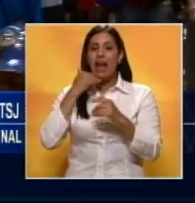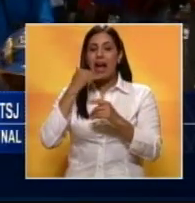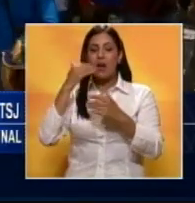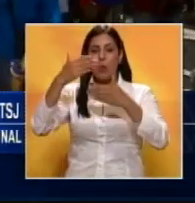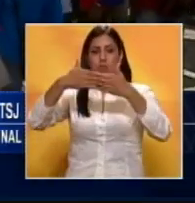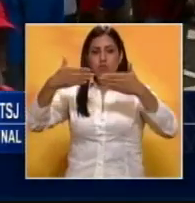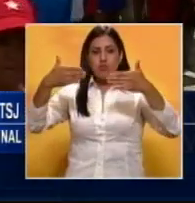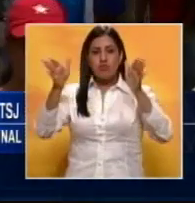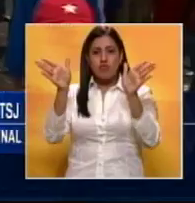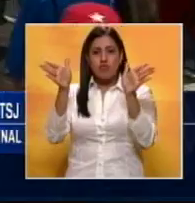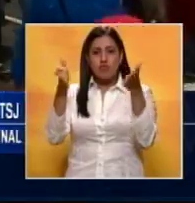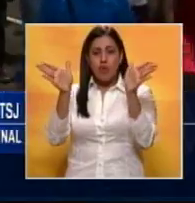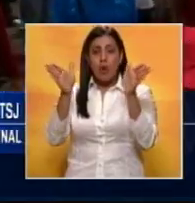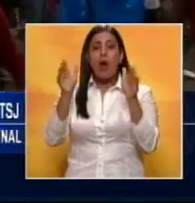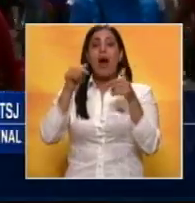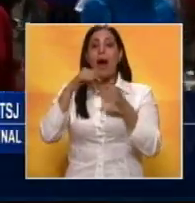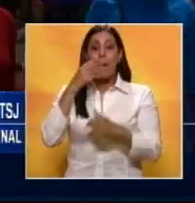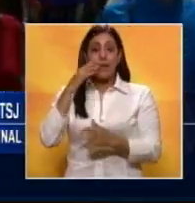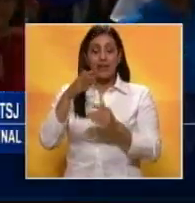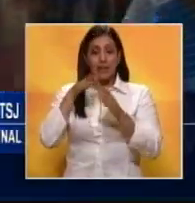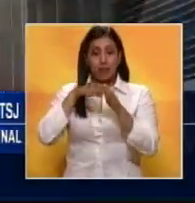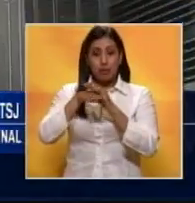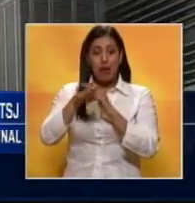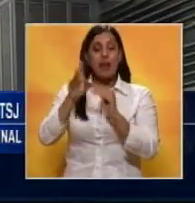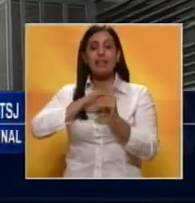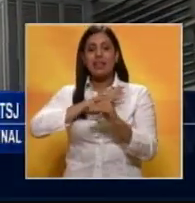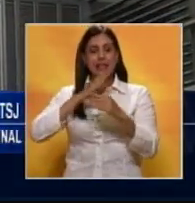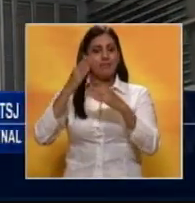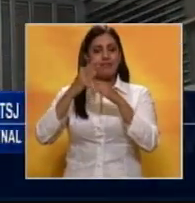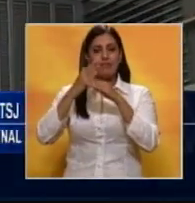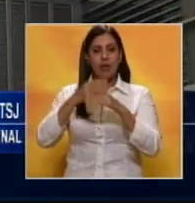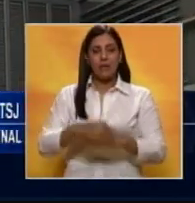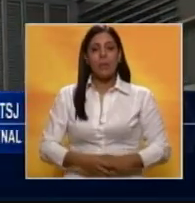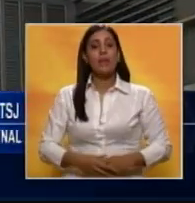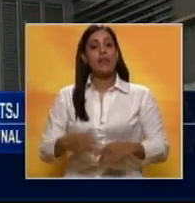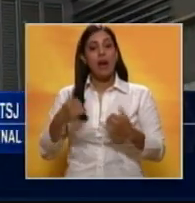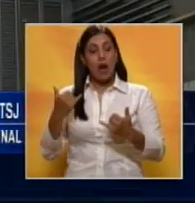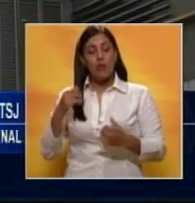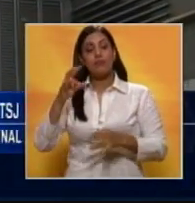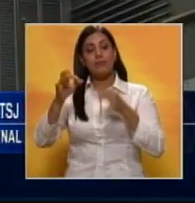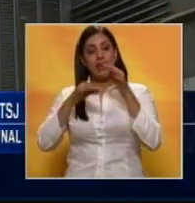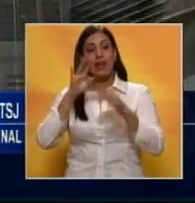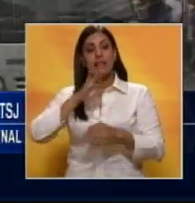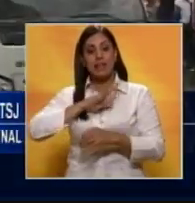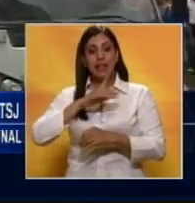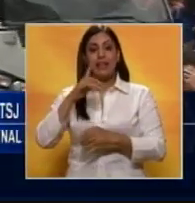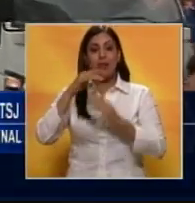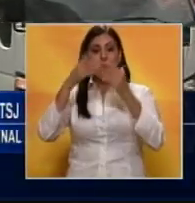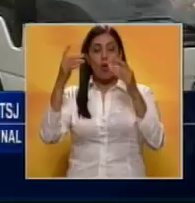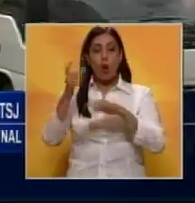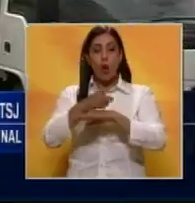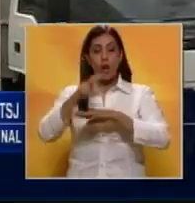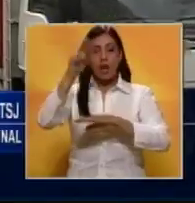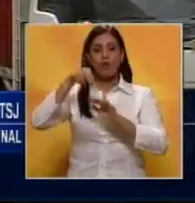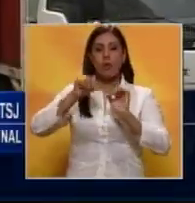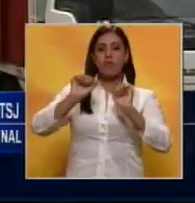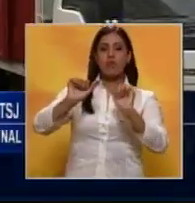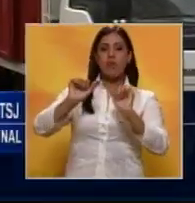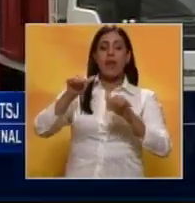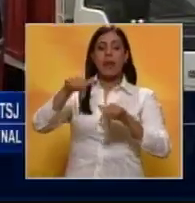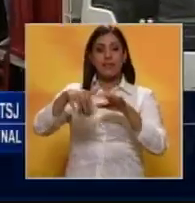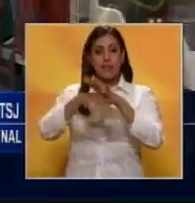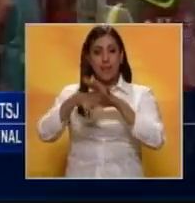una tanqueta murciélago, por lo que el paso vehicular está restringido. Se conoció que también se encuentra una tarima del Gobierno Nacional. Para